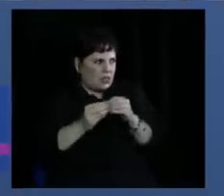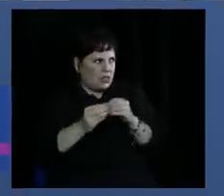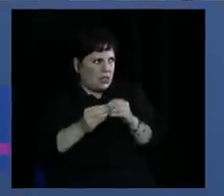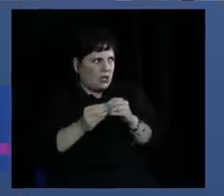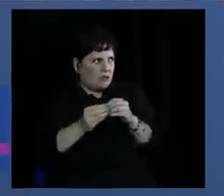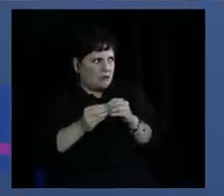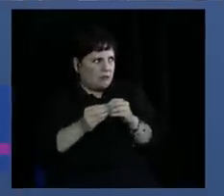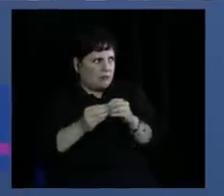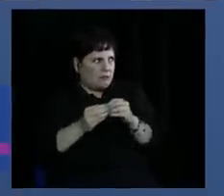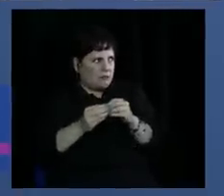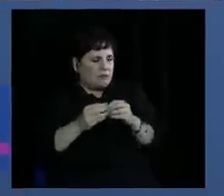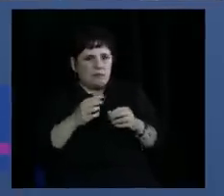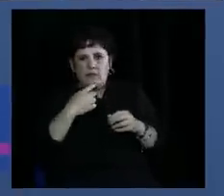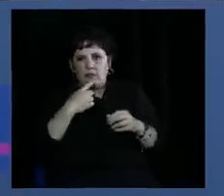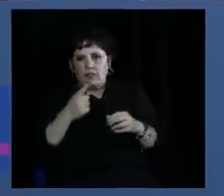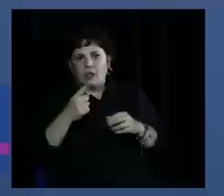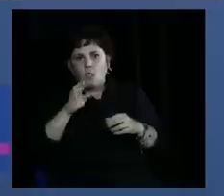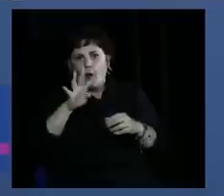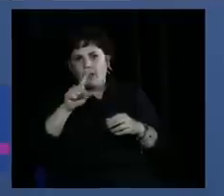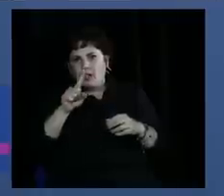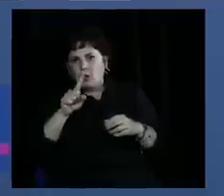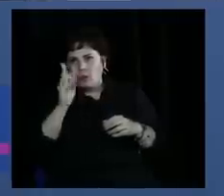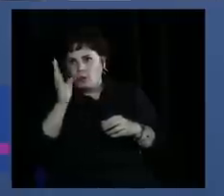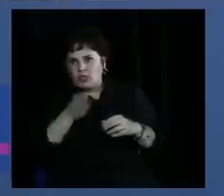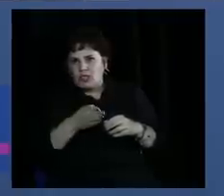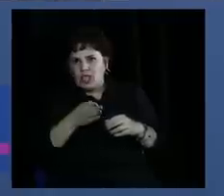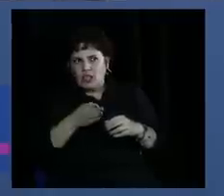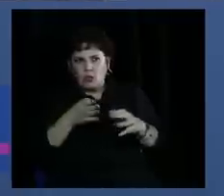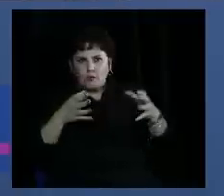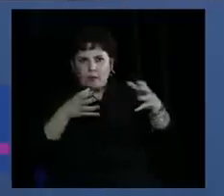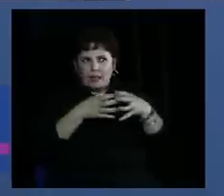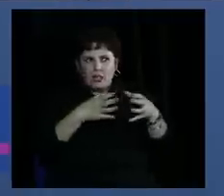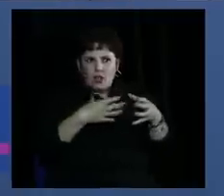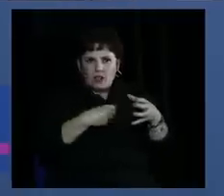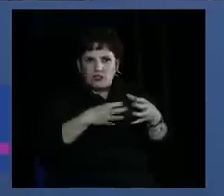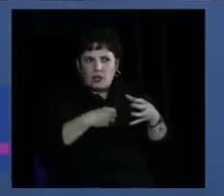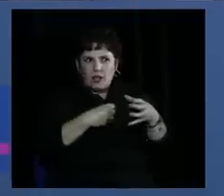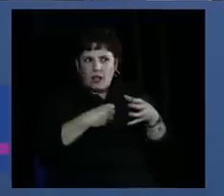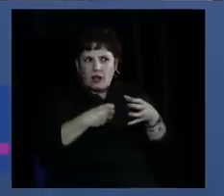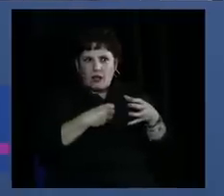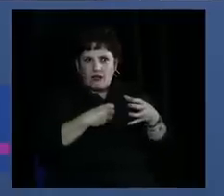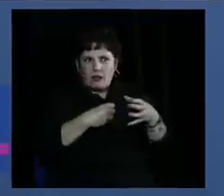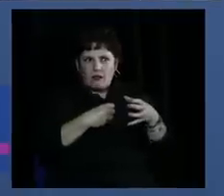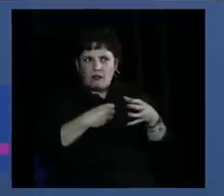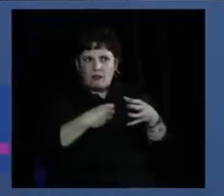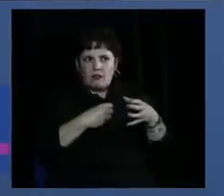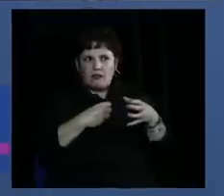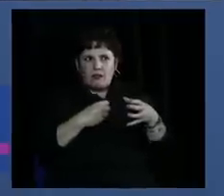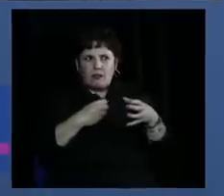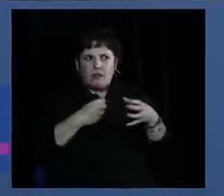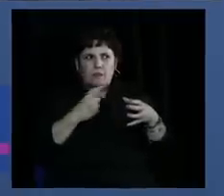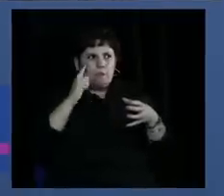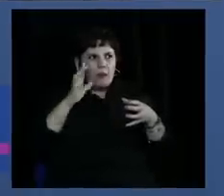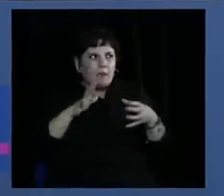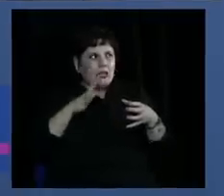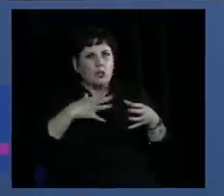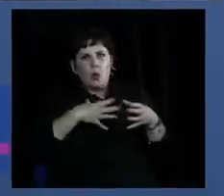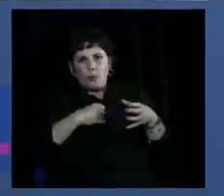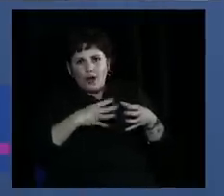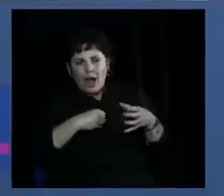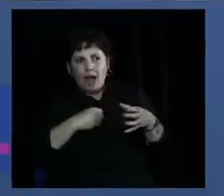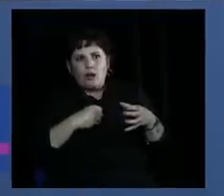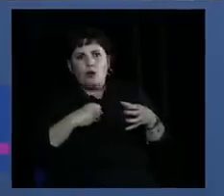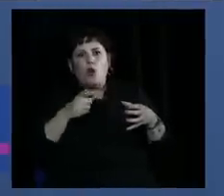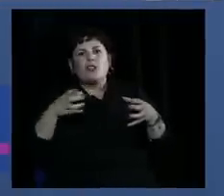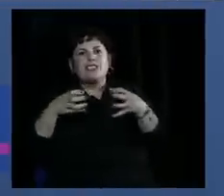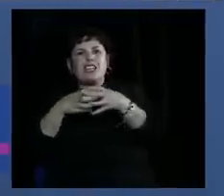hay forma de que entre ese 41 con el Partido Nacional. No, tiene que haber legisladores blancos, incluso legisladores del